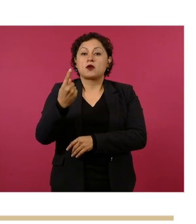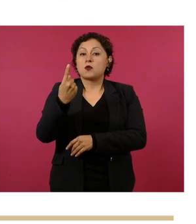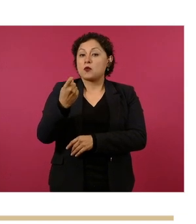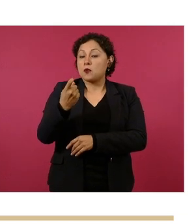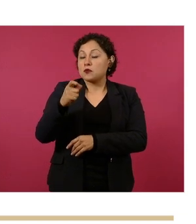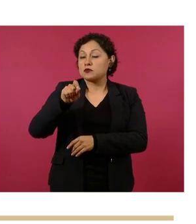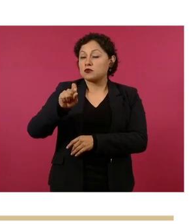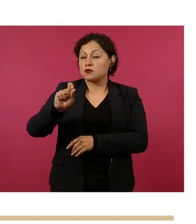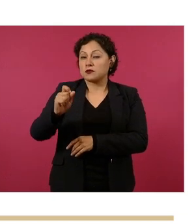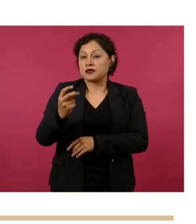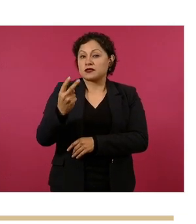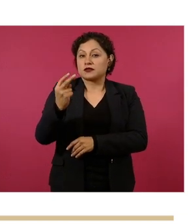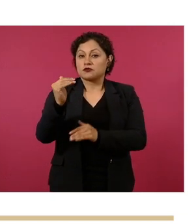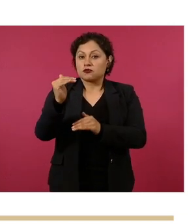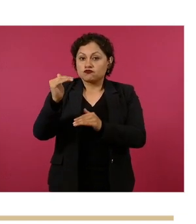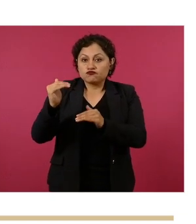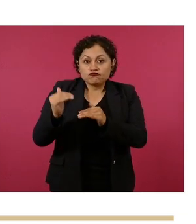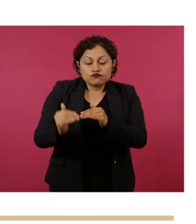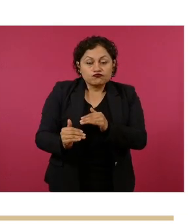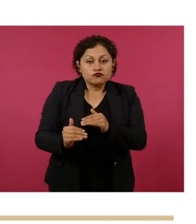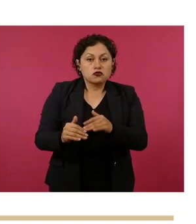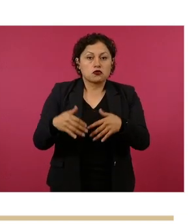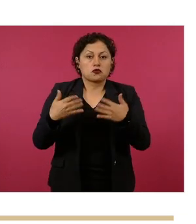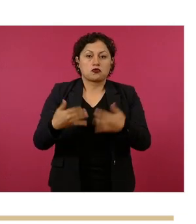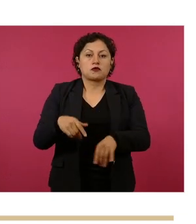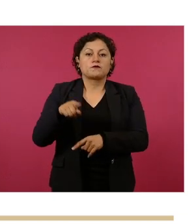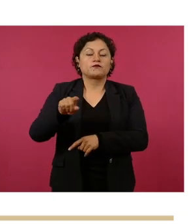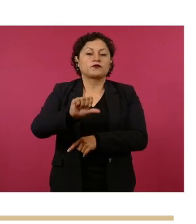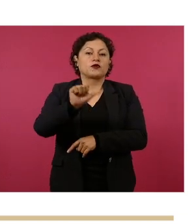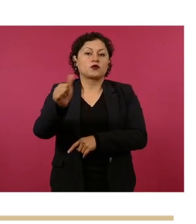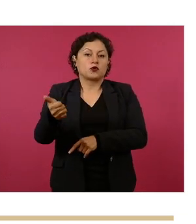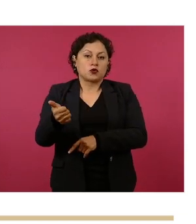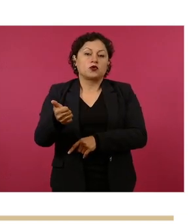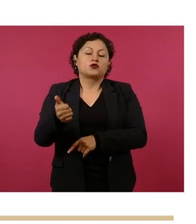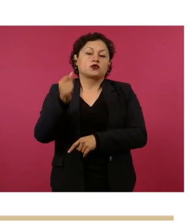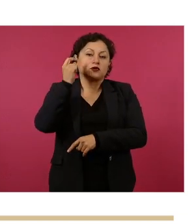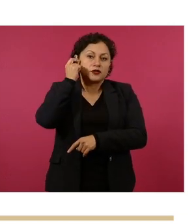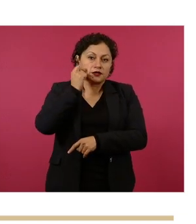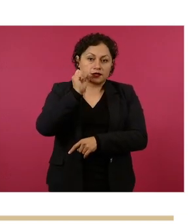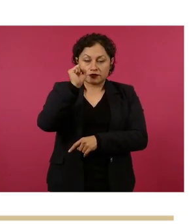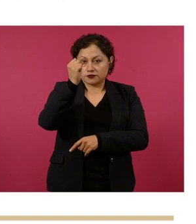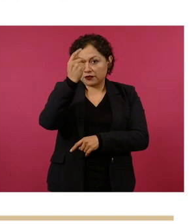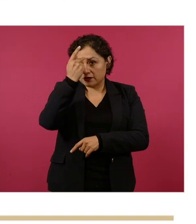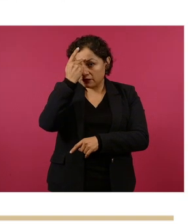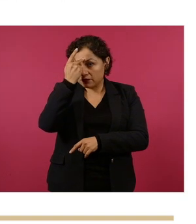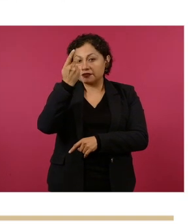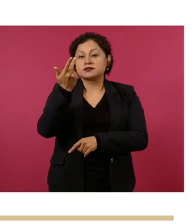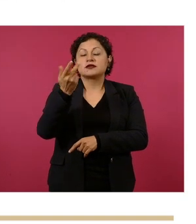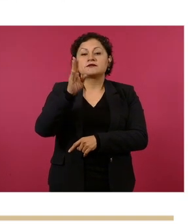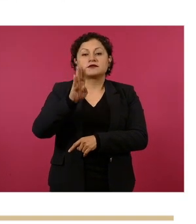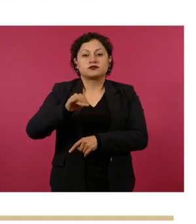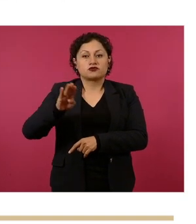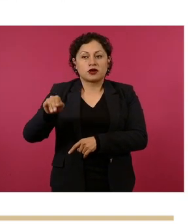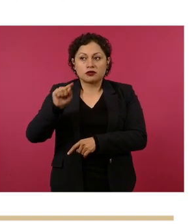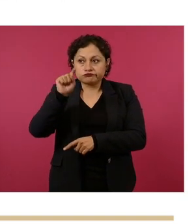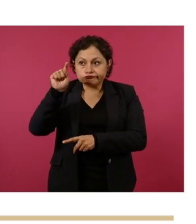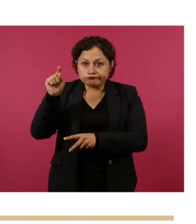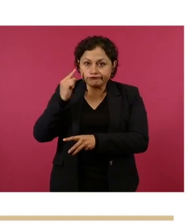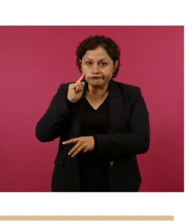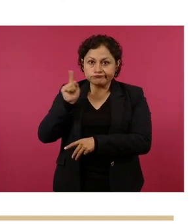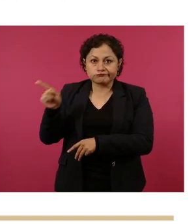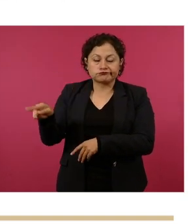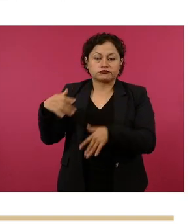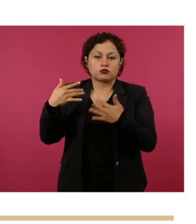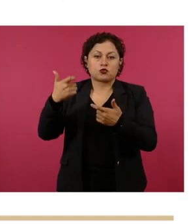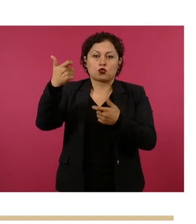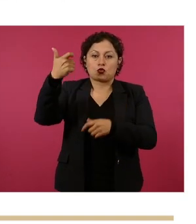1 peso con 22 centavos debajo de su máximo, y otros casos en Guerrero, San Luis, Morelos, Chihuahua, Michoacán, entre otros. Como les comentaba, en